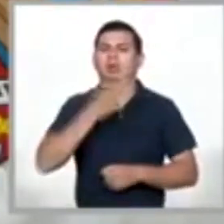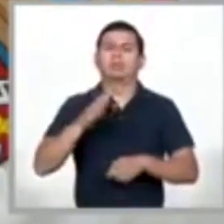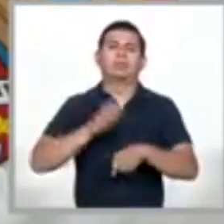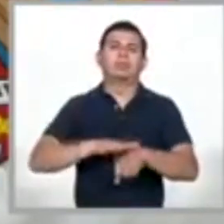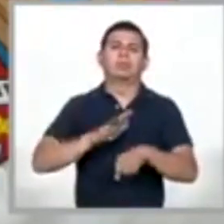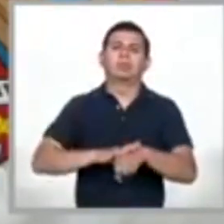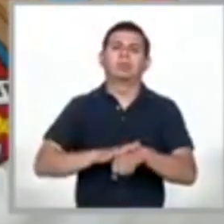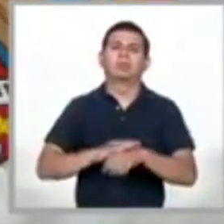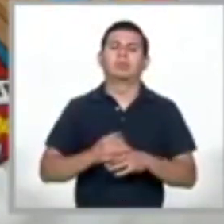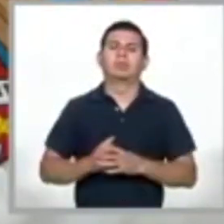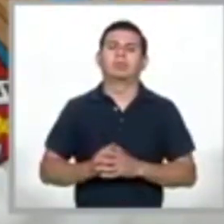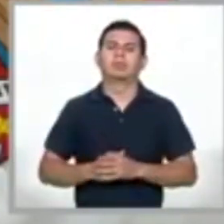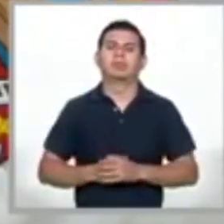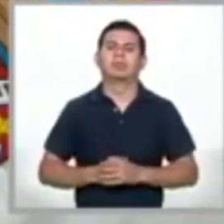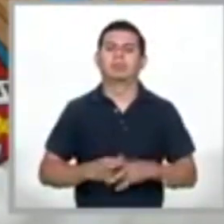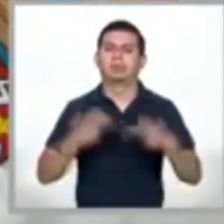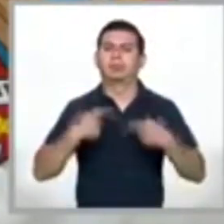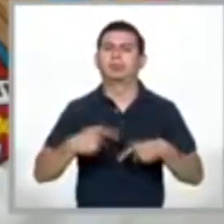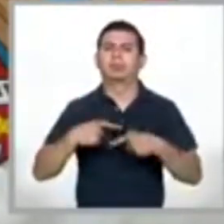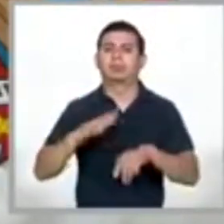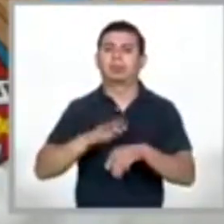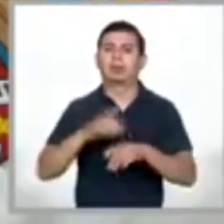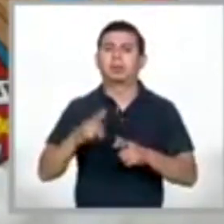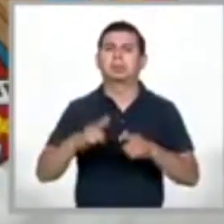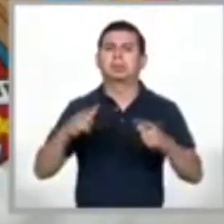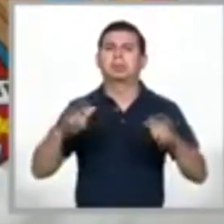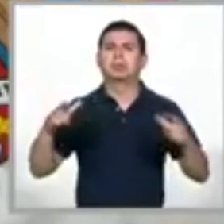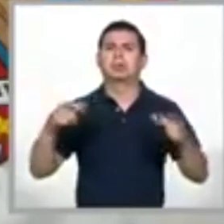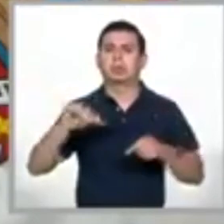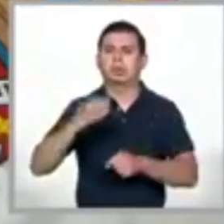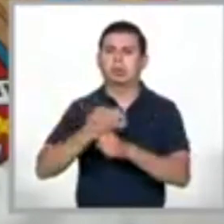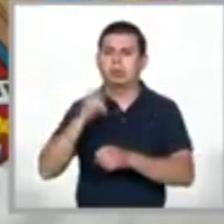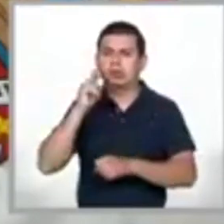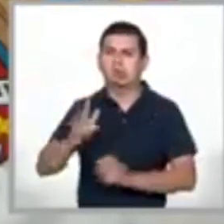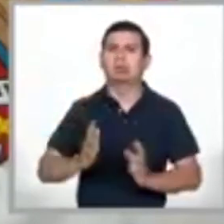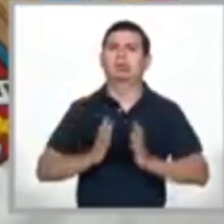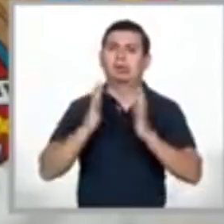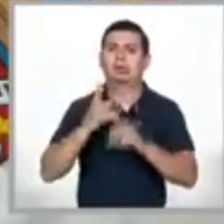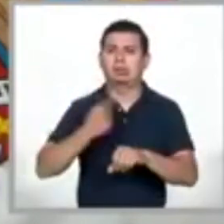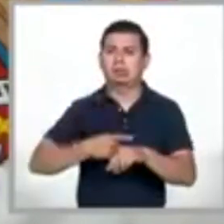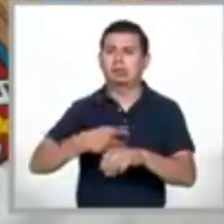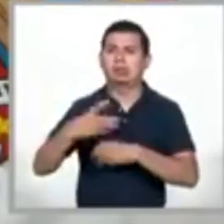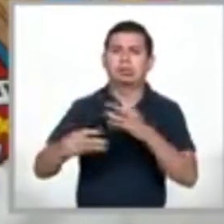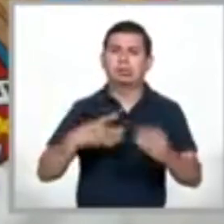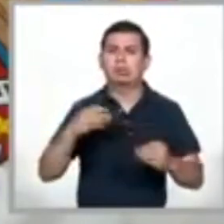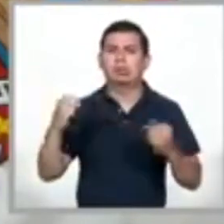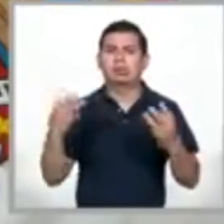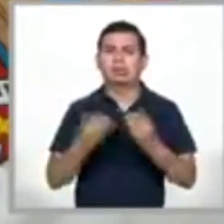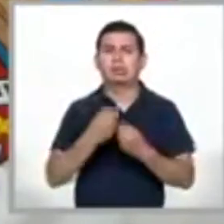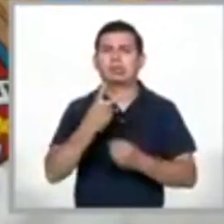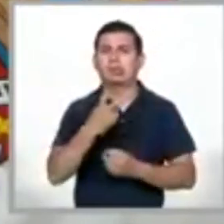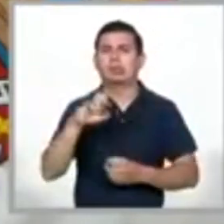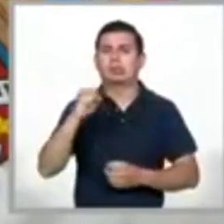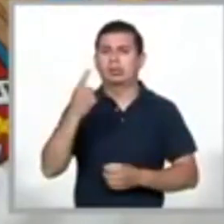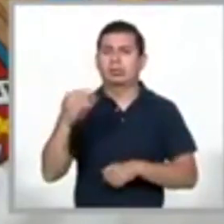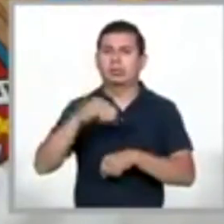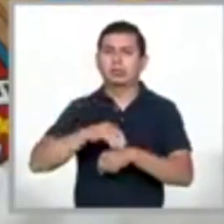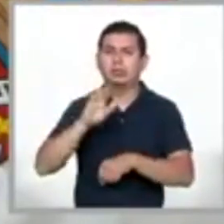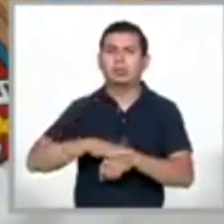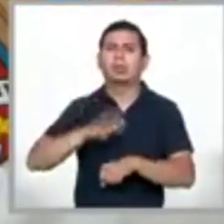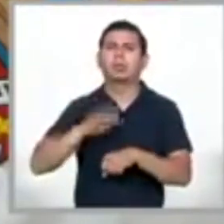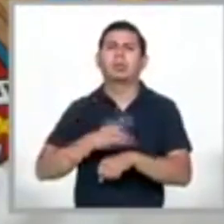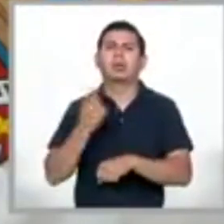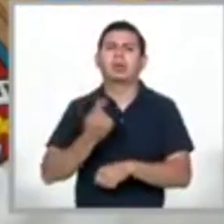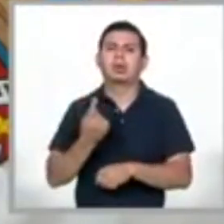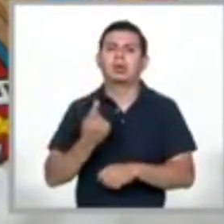que el incremento importante que se observa el día de hoy en el número de casos, es decir, los 261, se debe